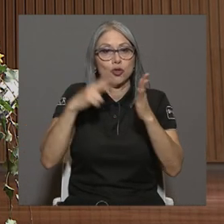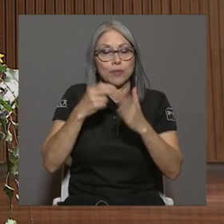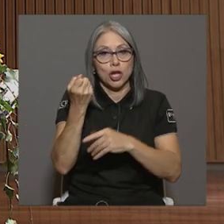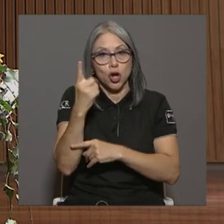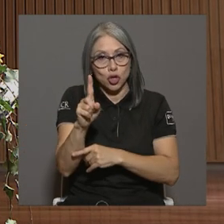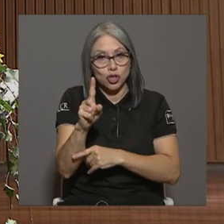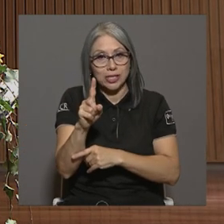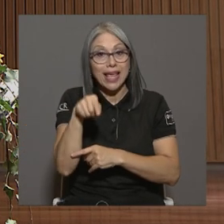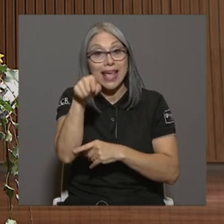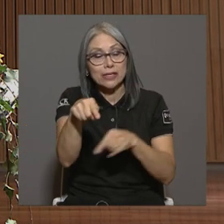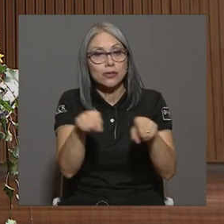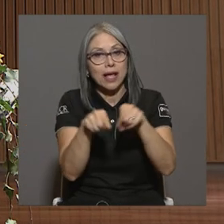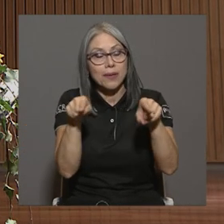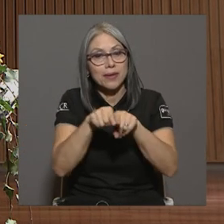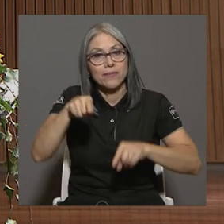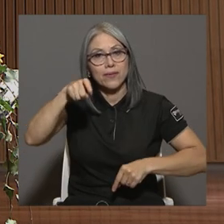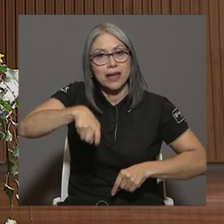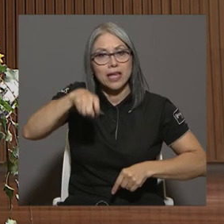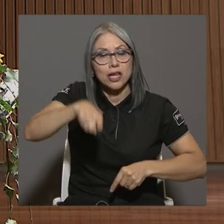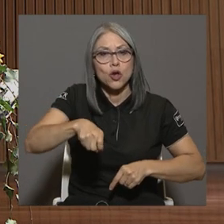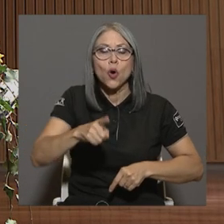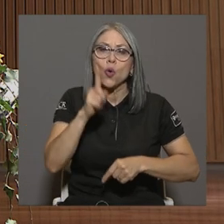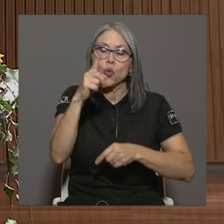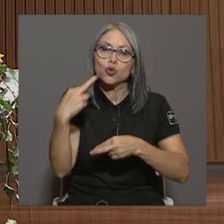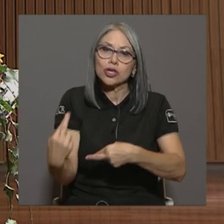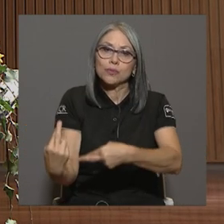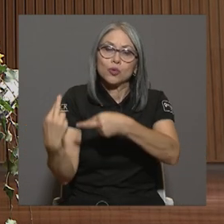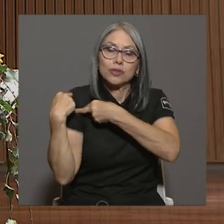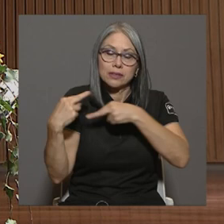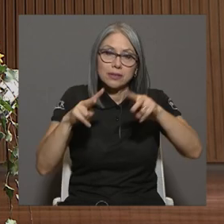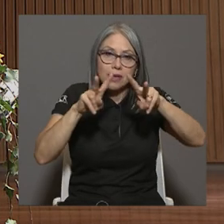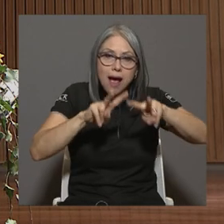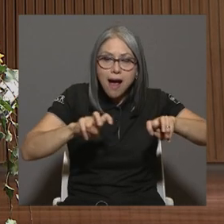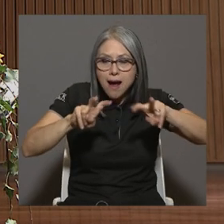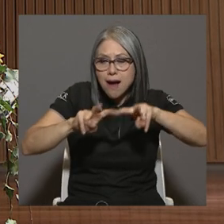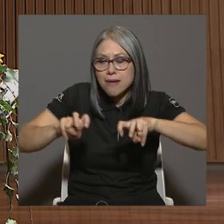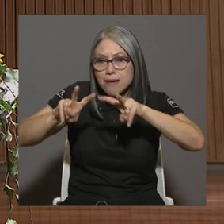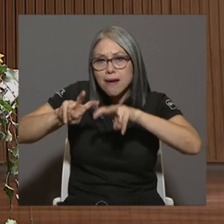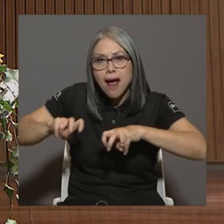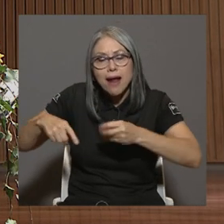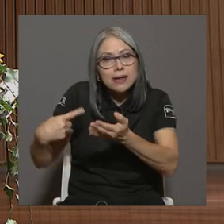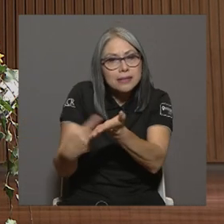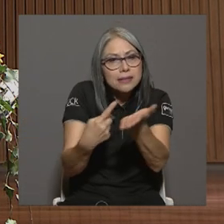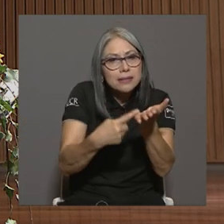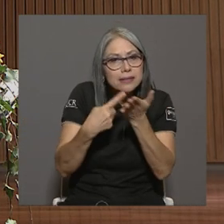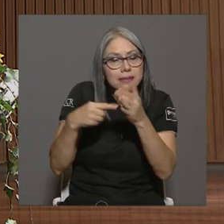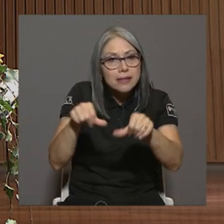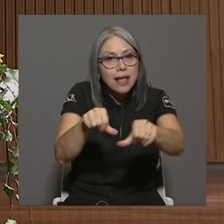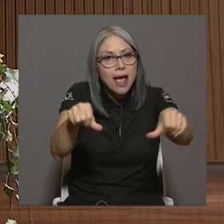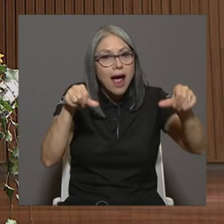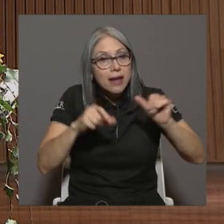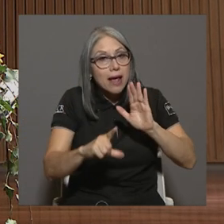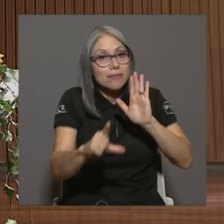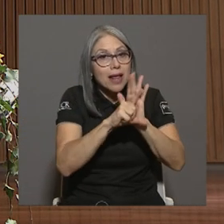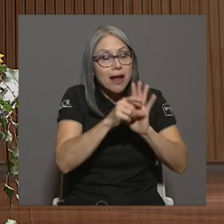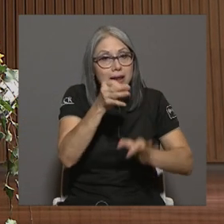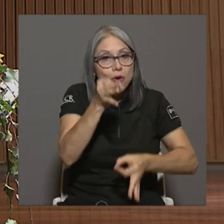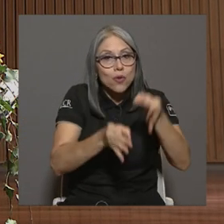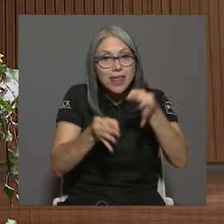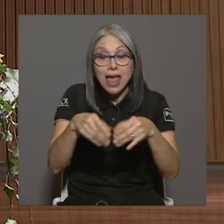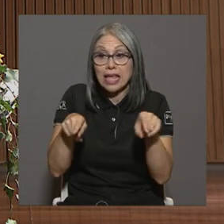lo cual también requirió de un responsable análisis de los escenarios jurídicos y de la